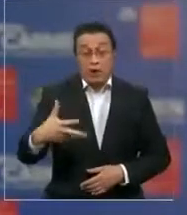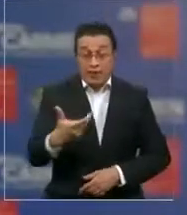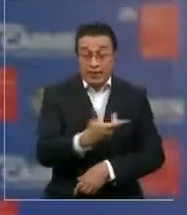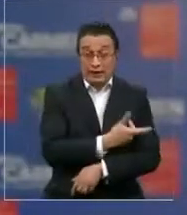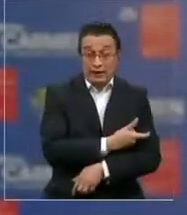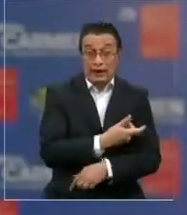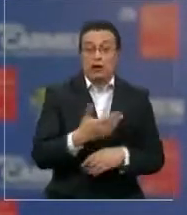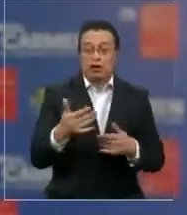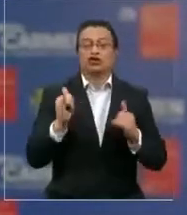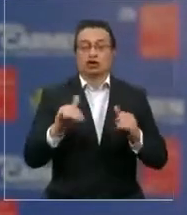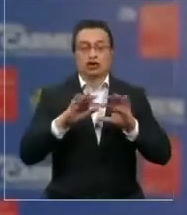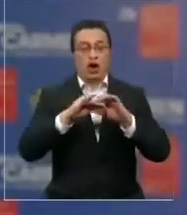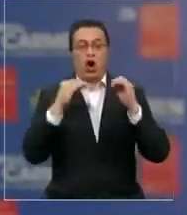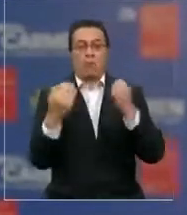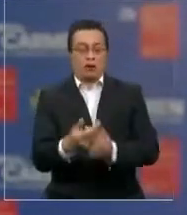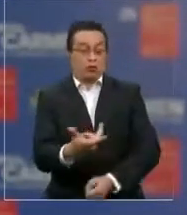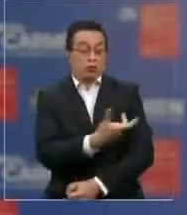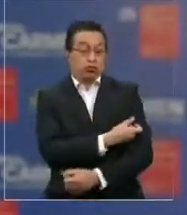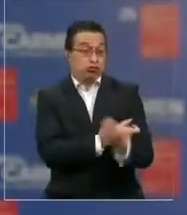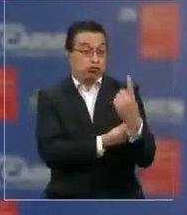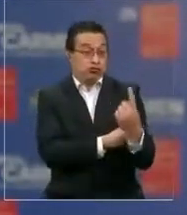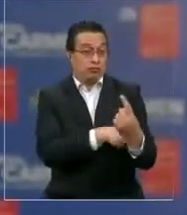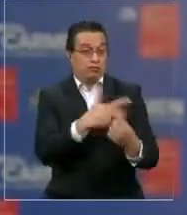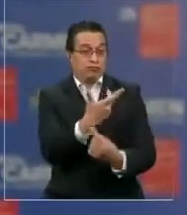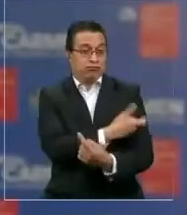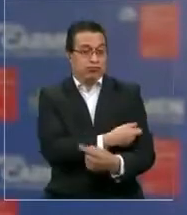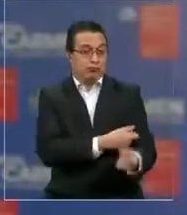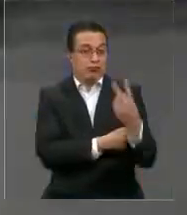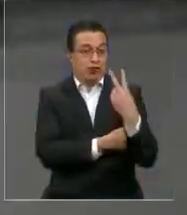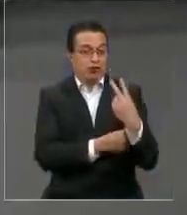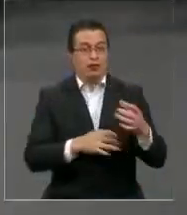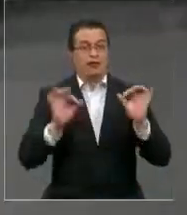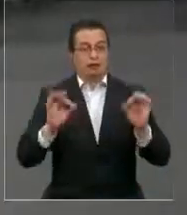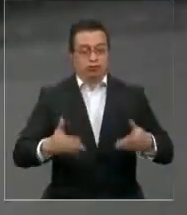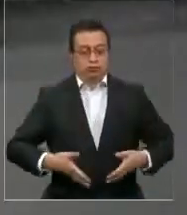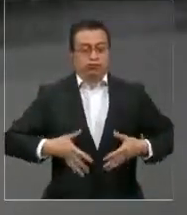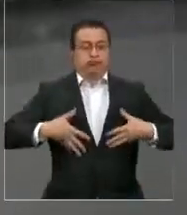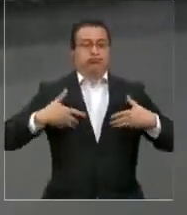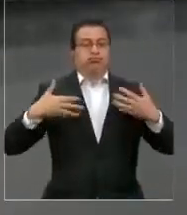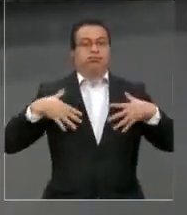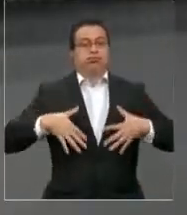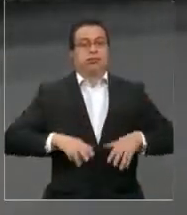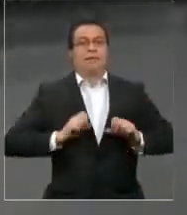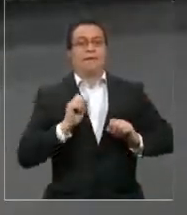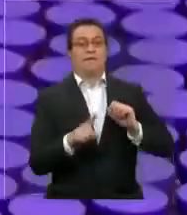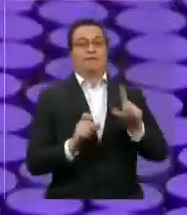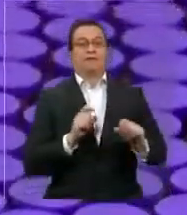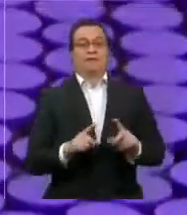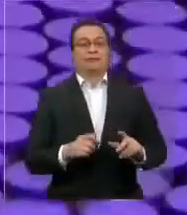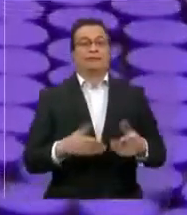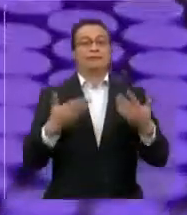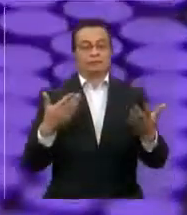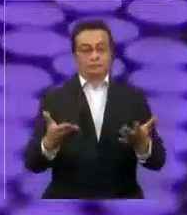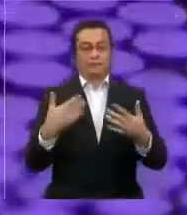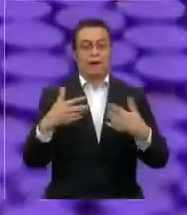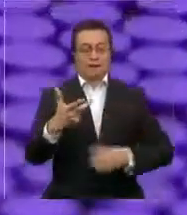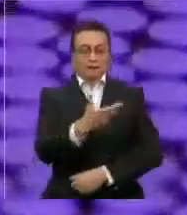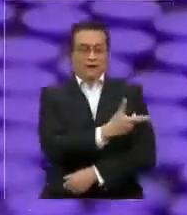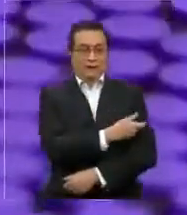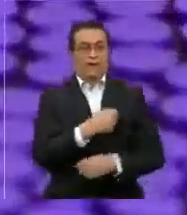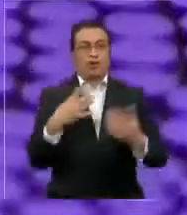Bueno, porque con ella completamos el proceso y todo para que se genere la inmunidad necesaria. Según los primeros estudios, la vacuna Pfizer tiene